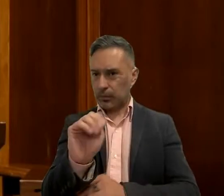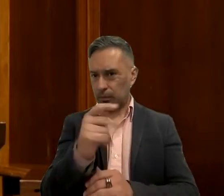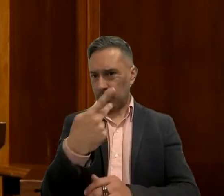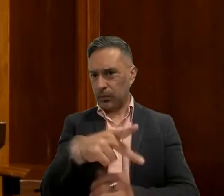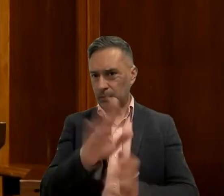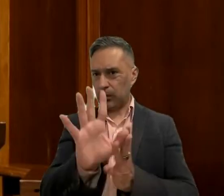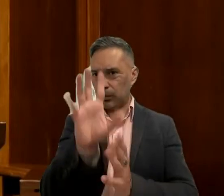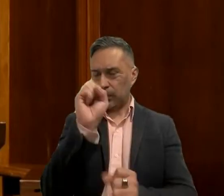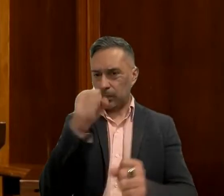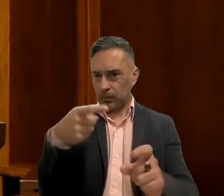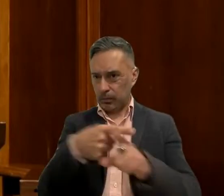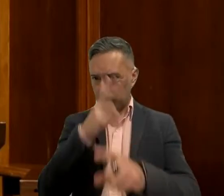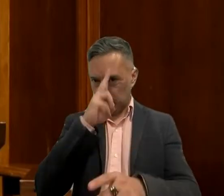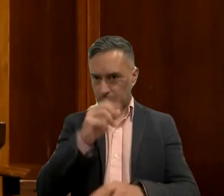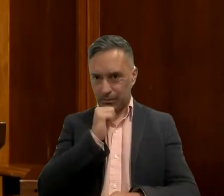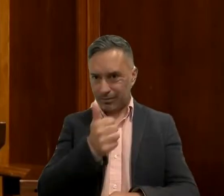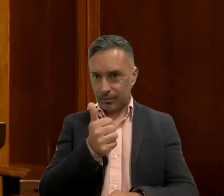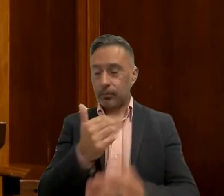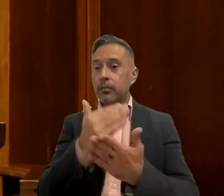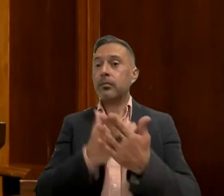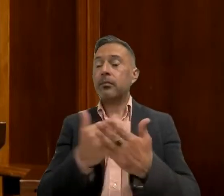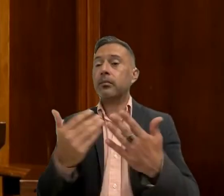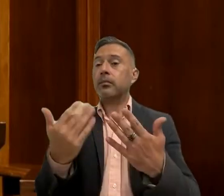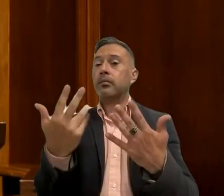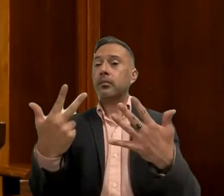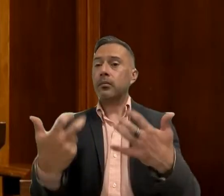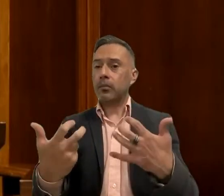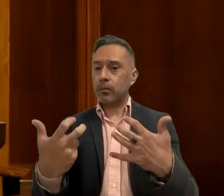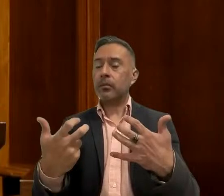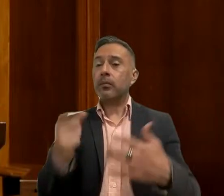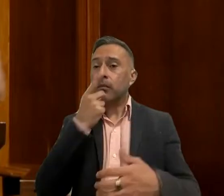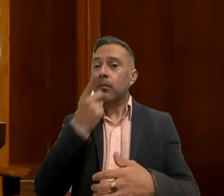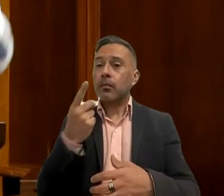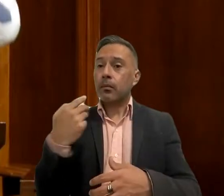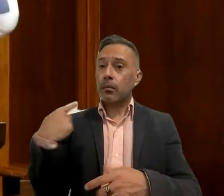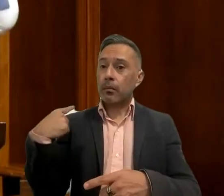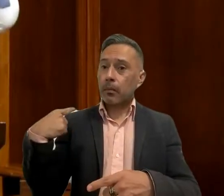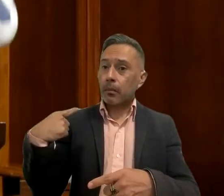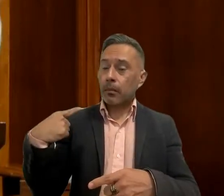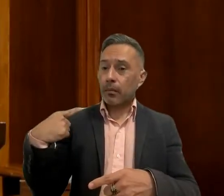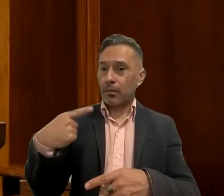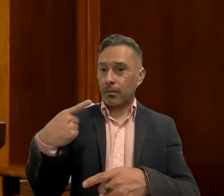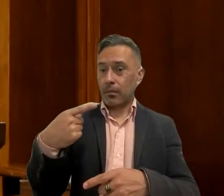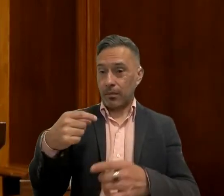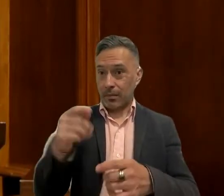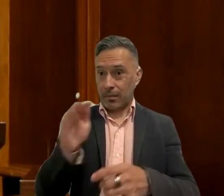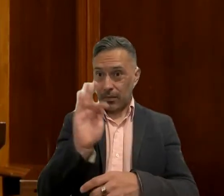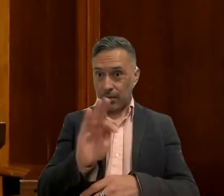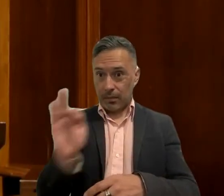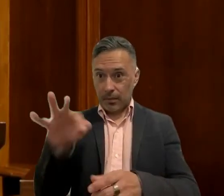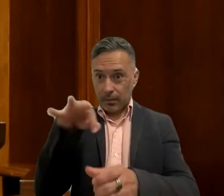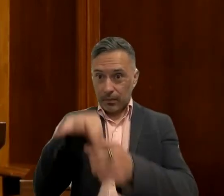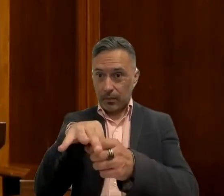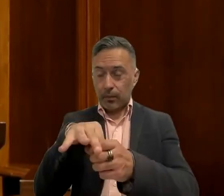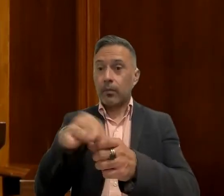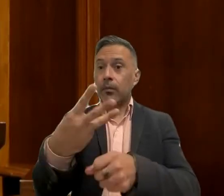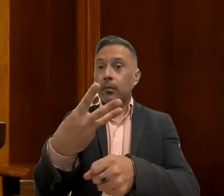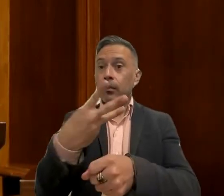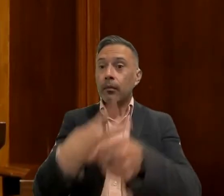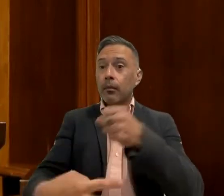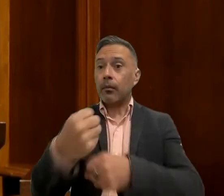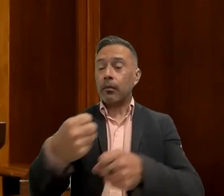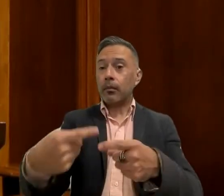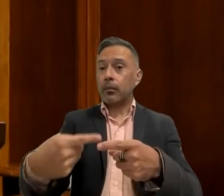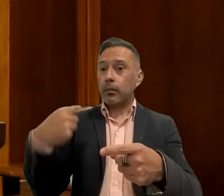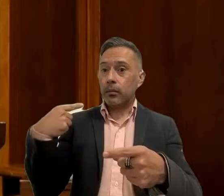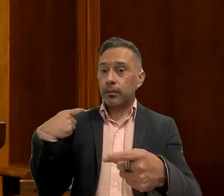Constitución. Y octava, no tener o haber tenido en los últimos 3 años anteriores al día de la elección un vínculo de matrimonio